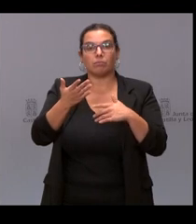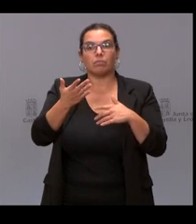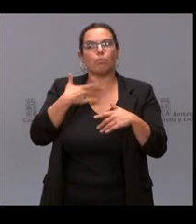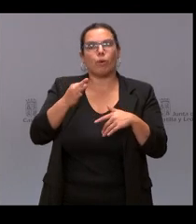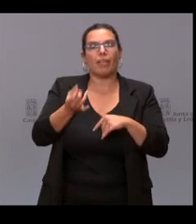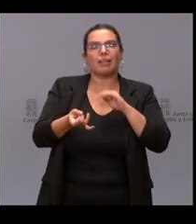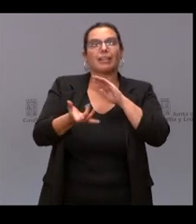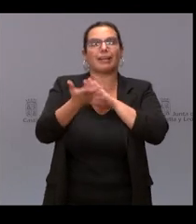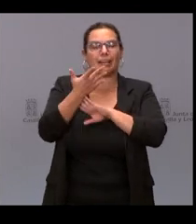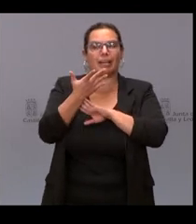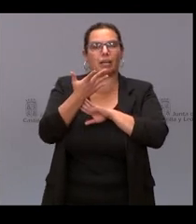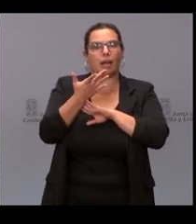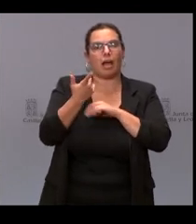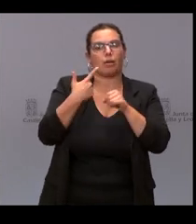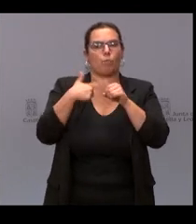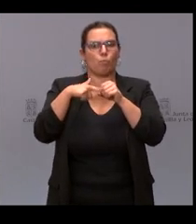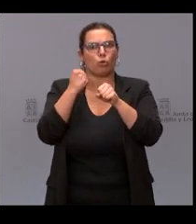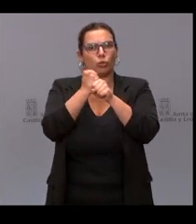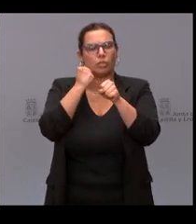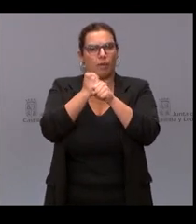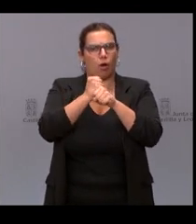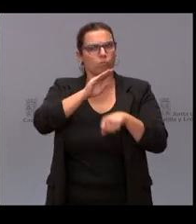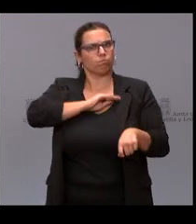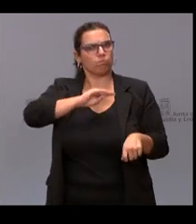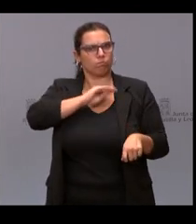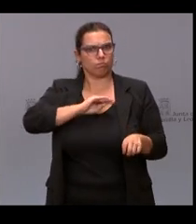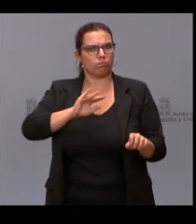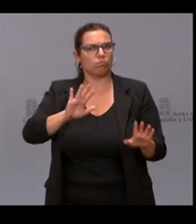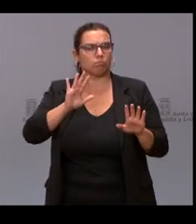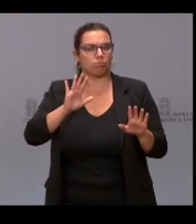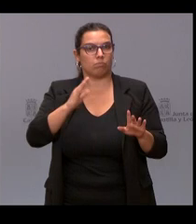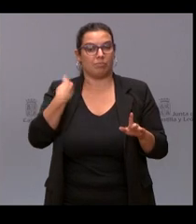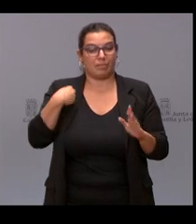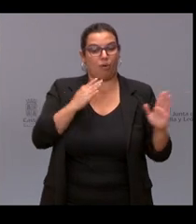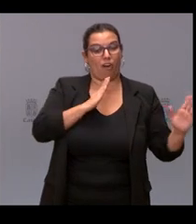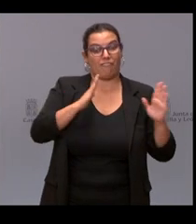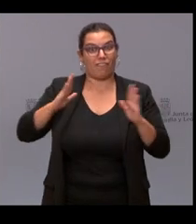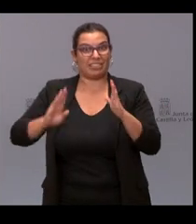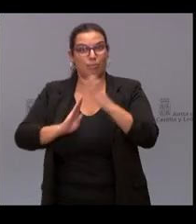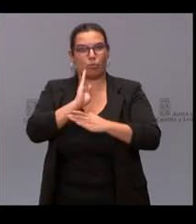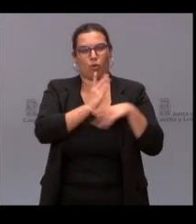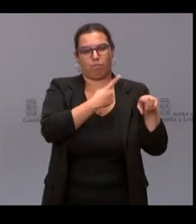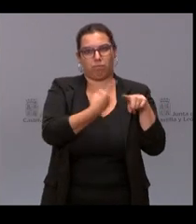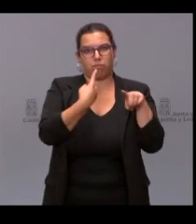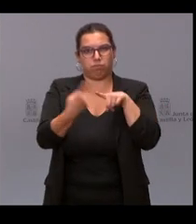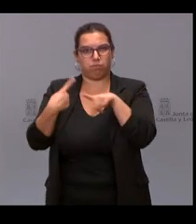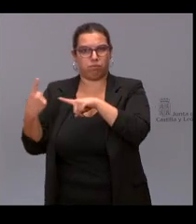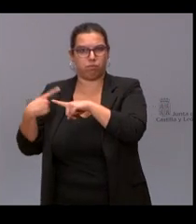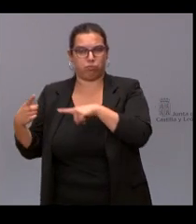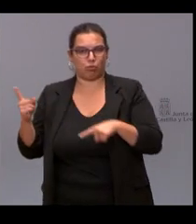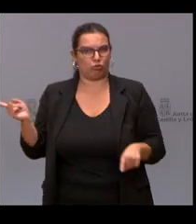creación de un elevado número de puestos de trabajo en las distintas fases de producción. Esto